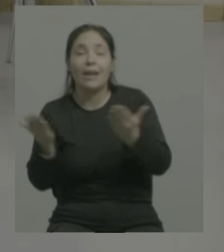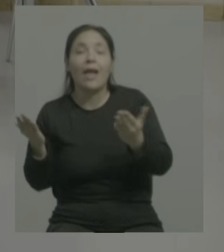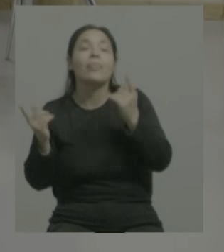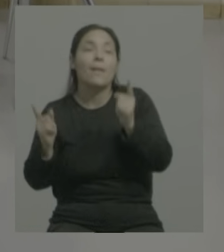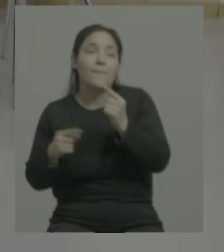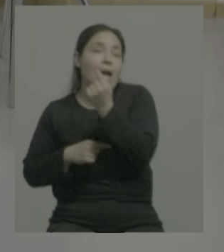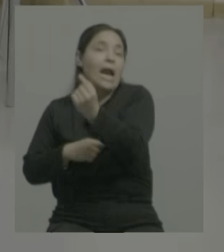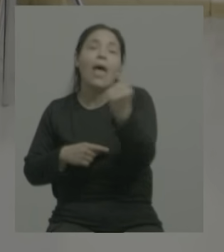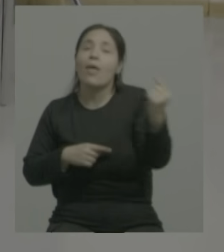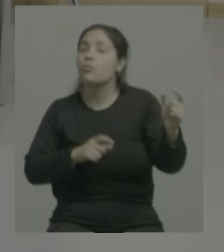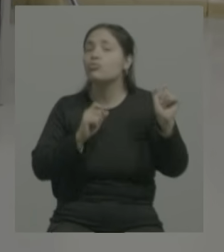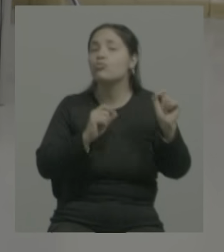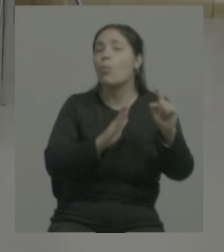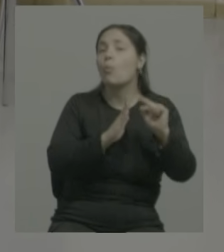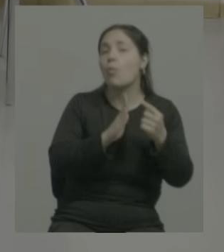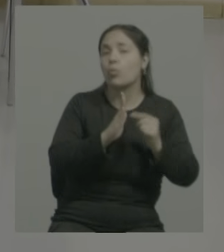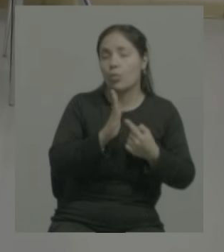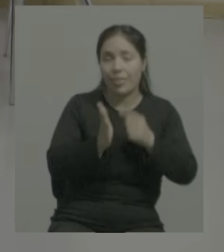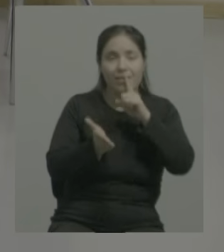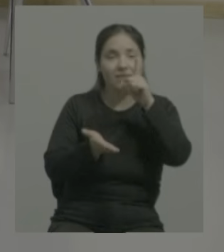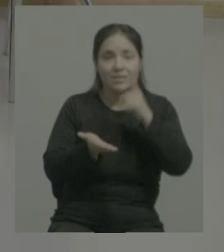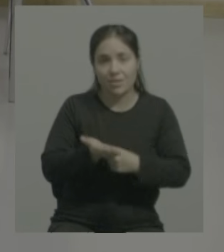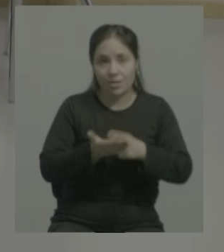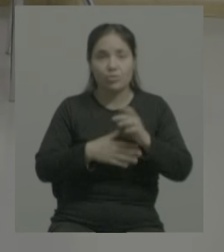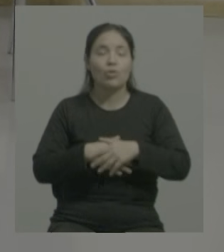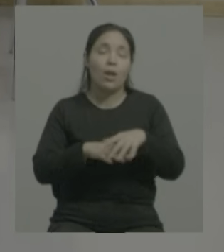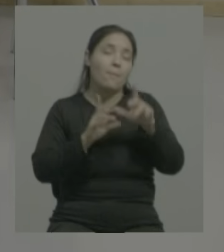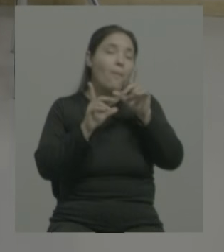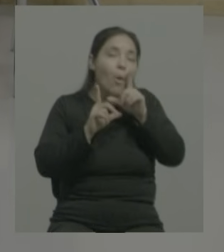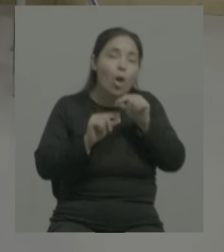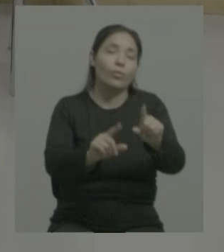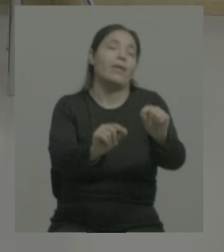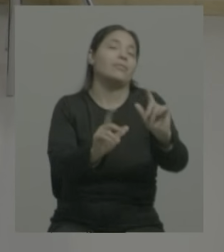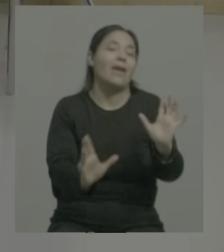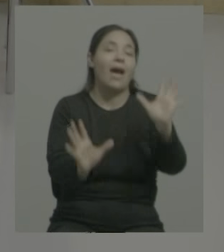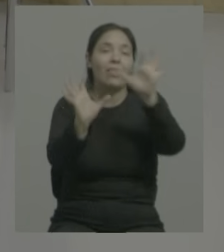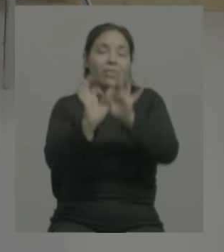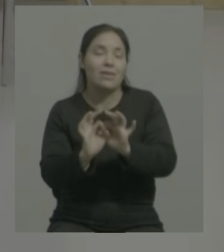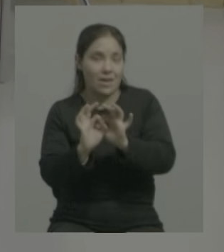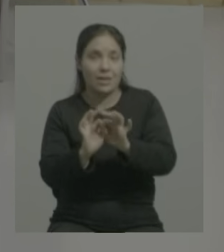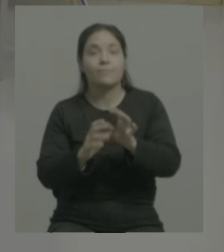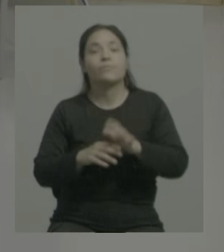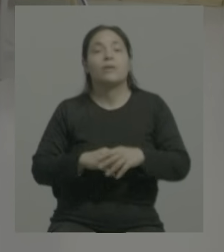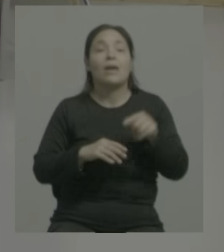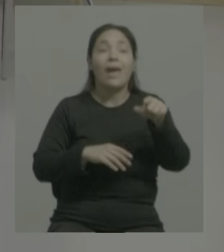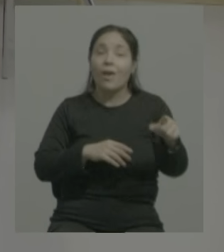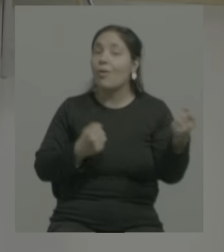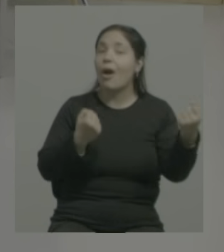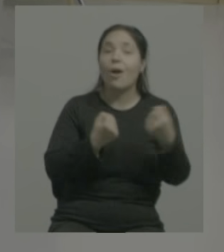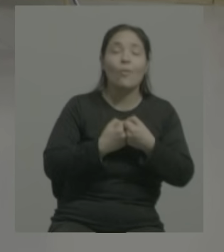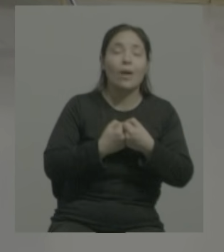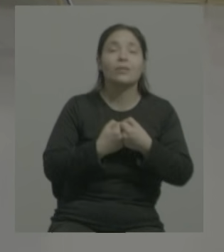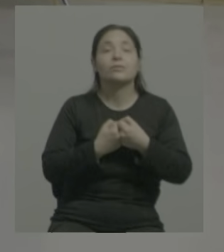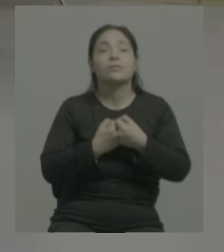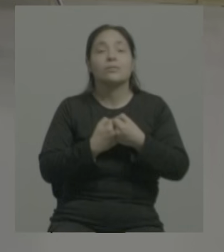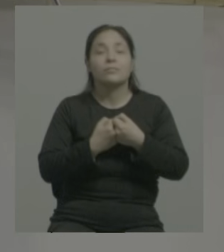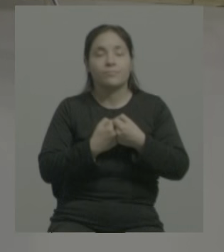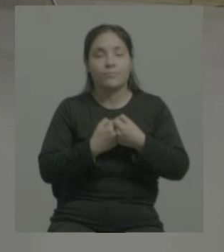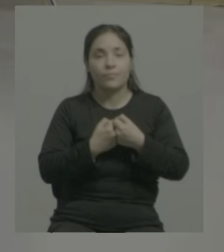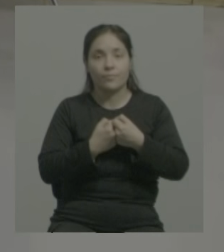algunas particularidades. Claro, coinciden en el reclamo, pero por ahí cómo lo aplican a la protesta. En este caso ellos definieron parar solo 24